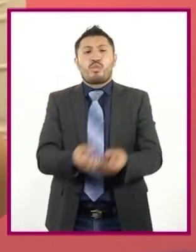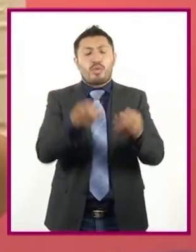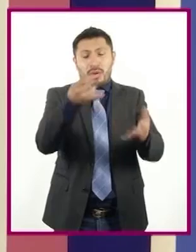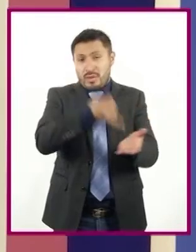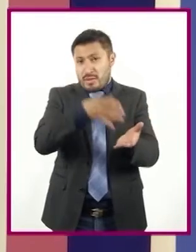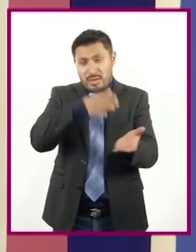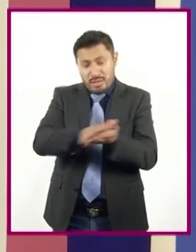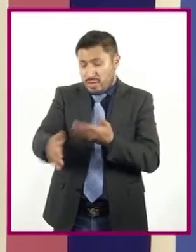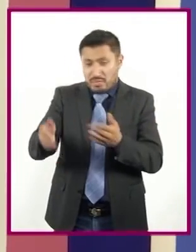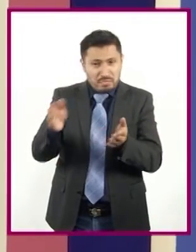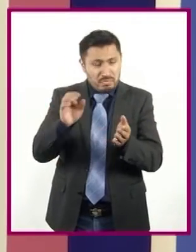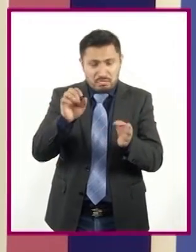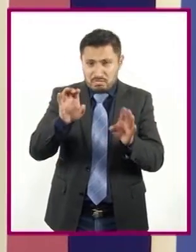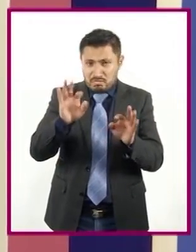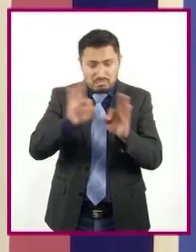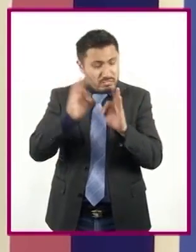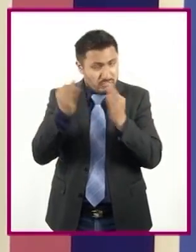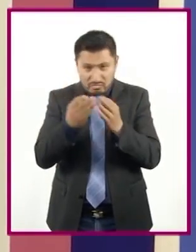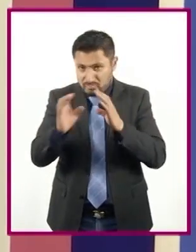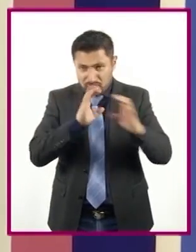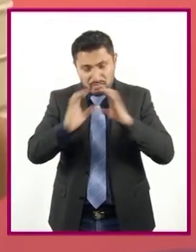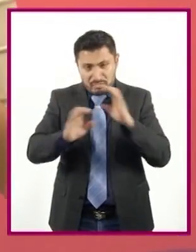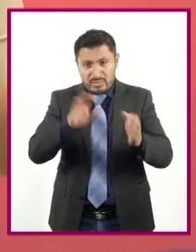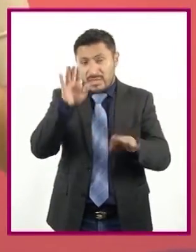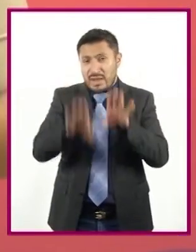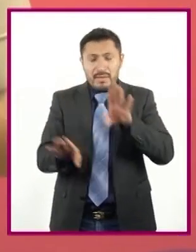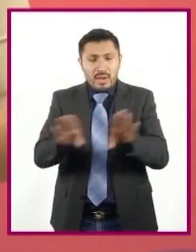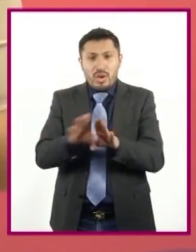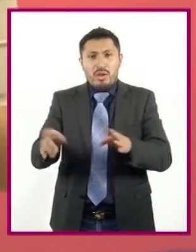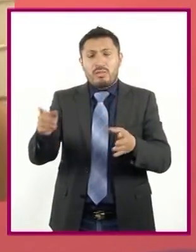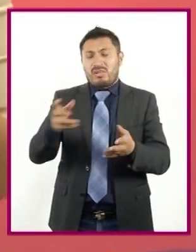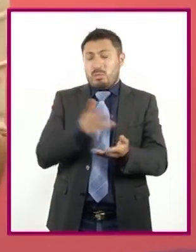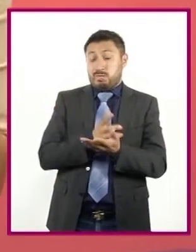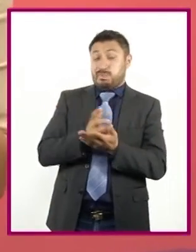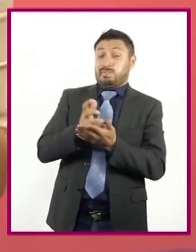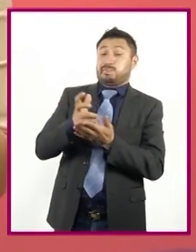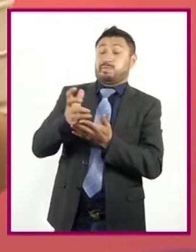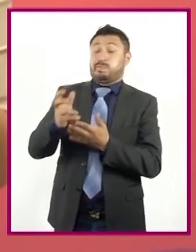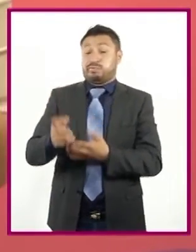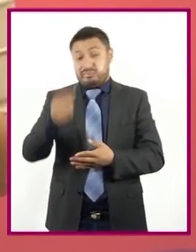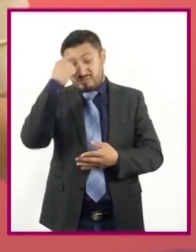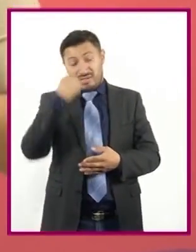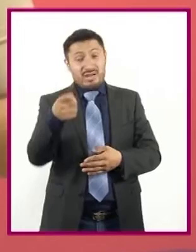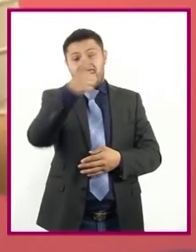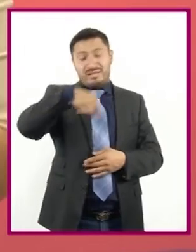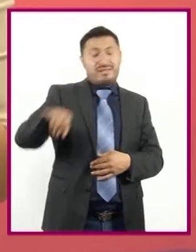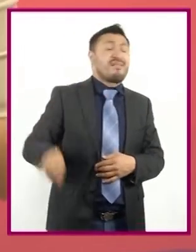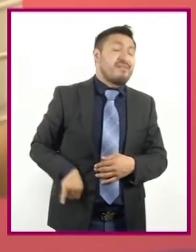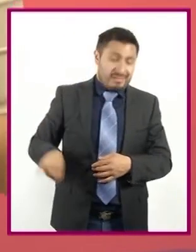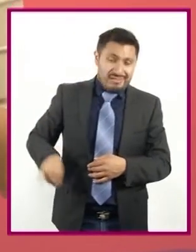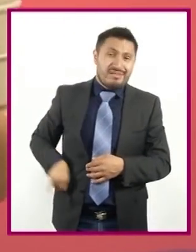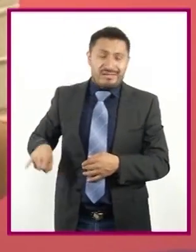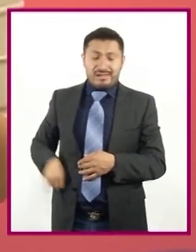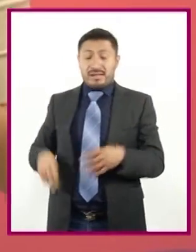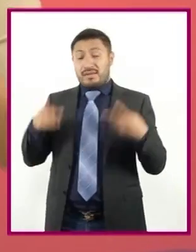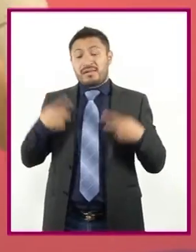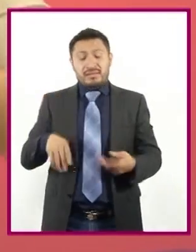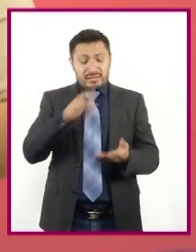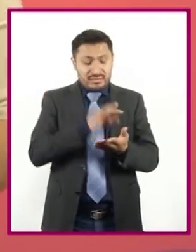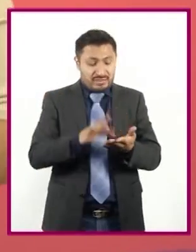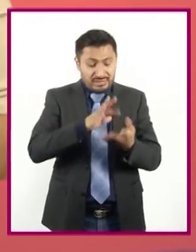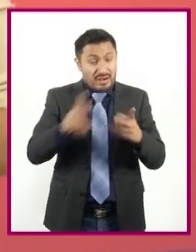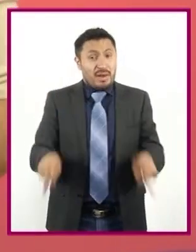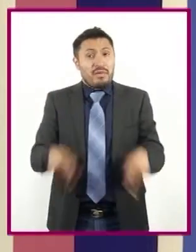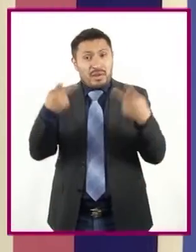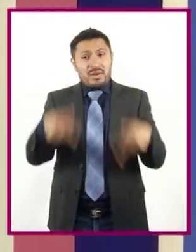impresos, algunas veces acompañadas de comentarios exagerados para despertar el interés de posibles lectores y aumentar la